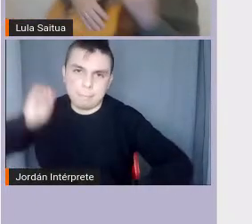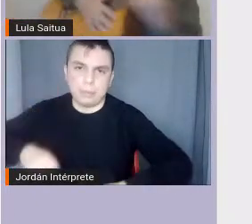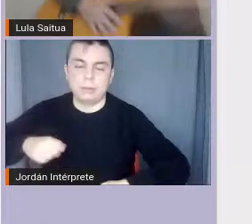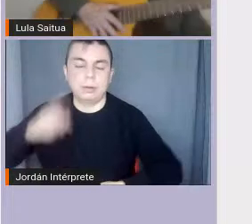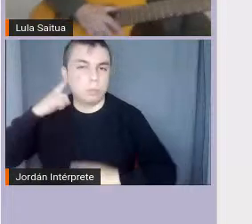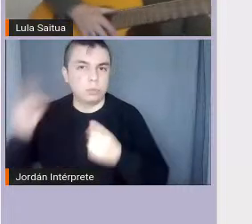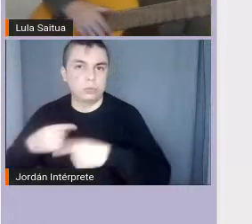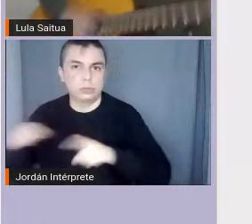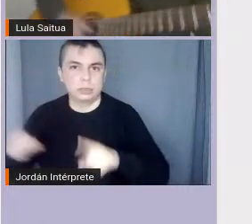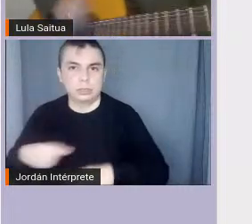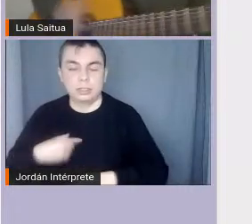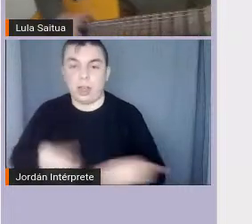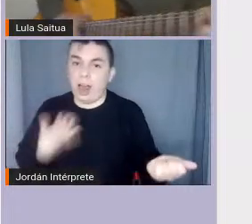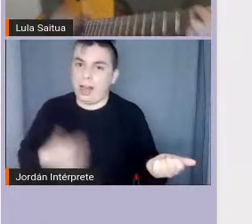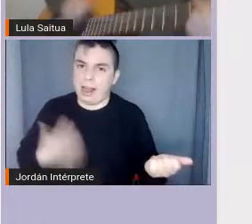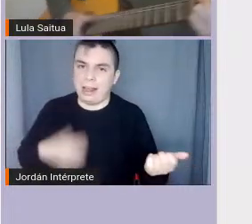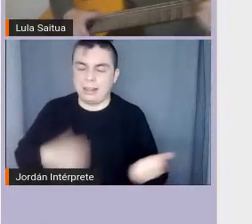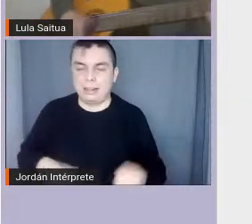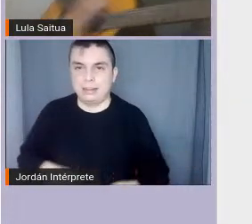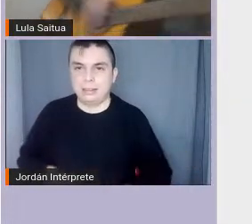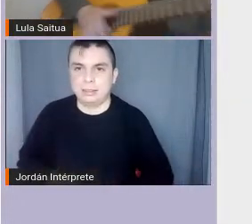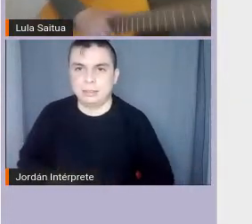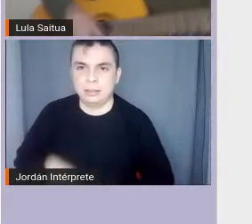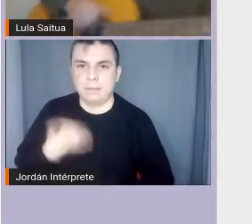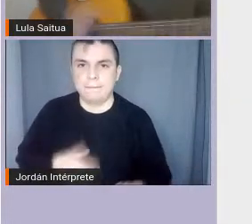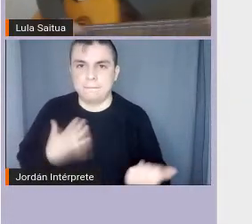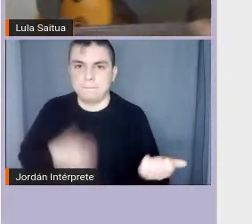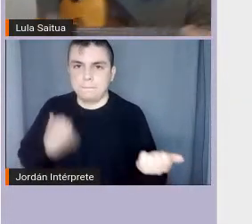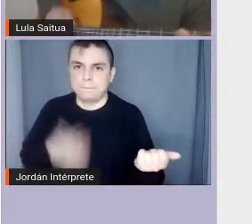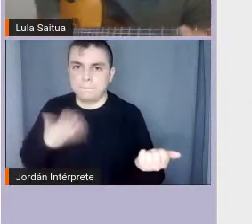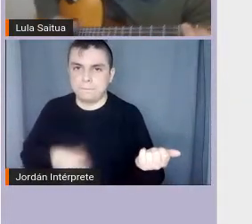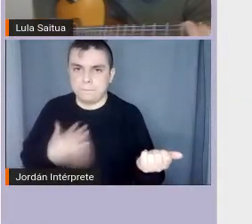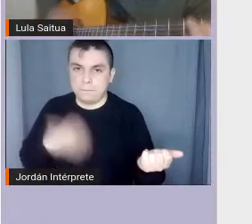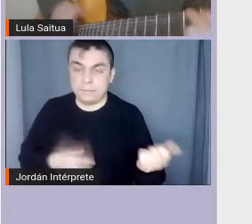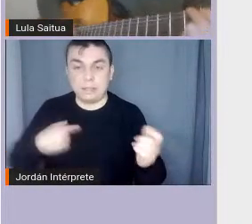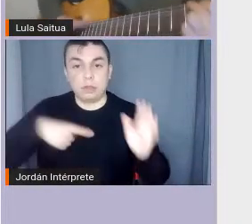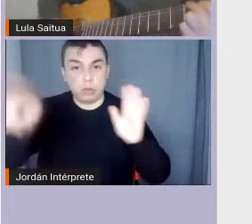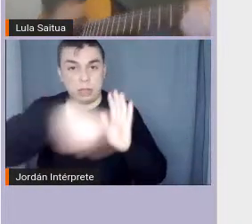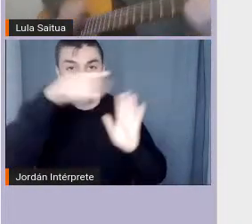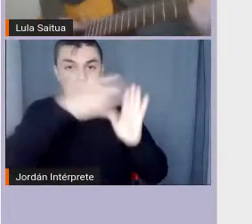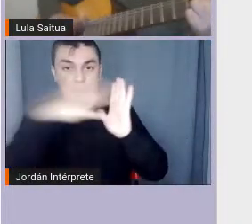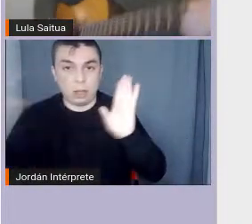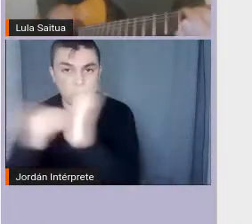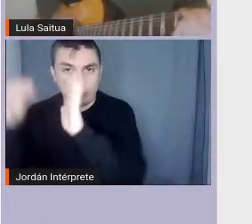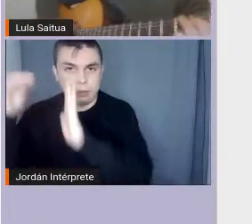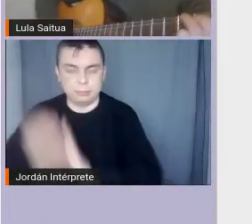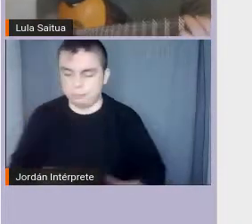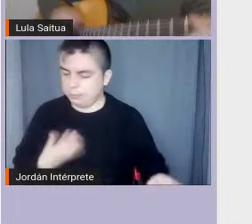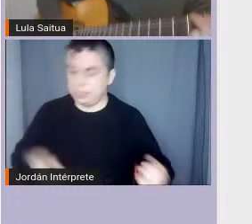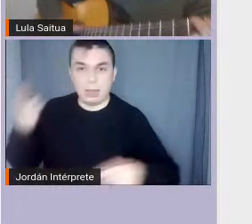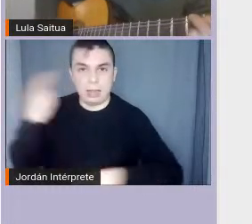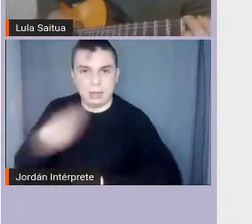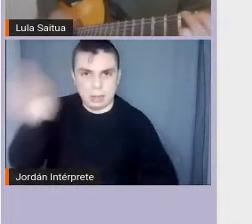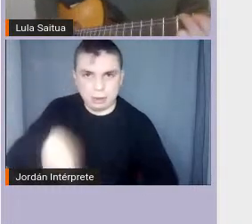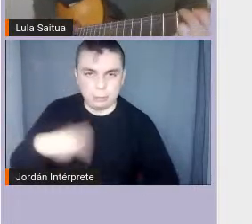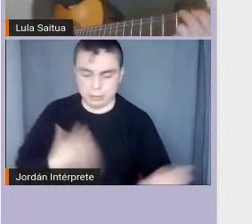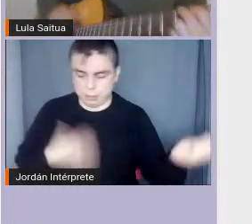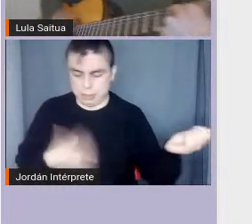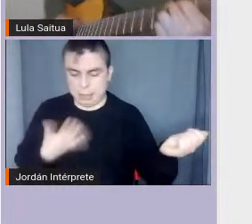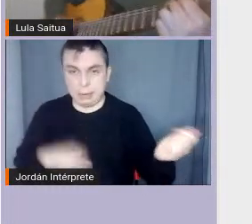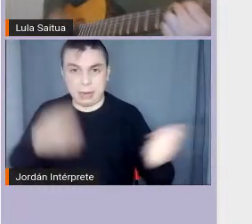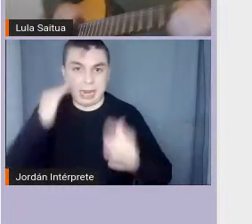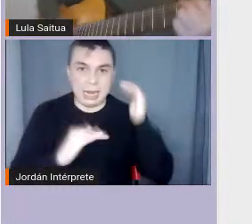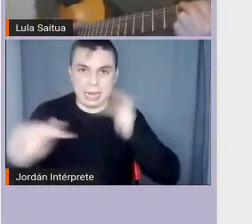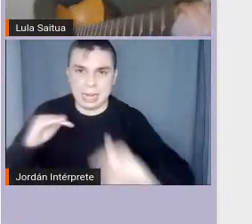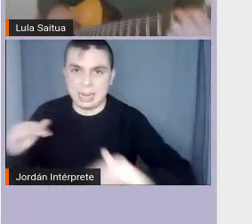canción porque no me aguanto. Juego de eco. ¿Están listos? Repitiendo, si es que hay algún niño por ahí